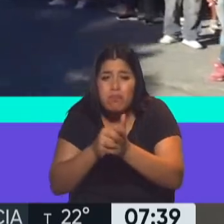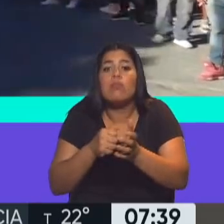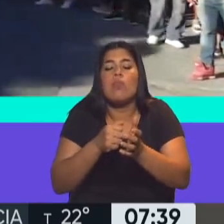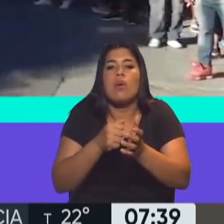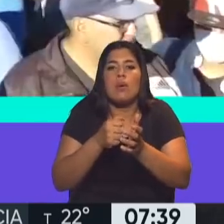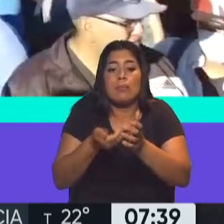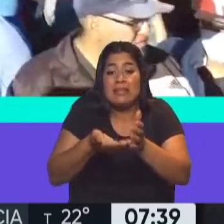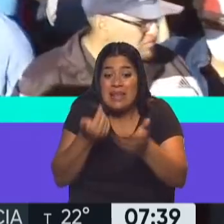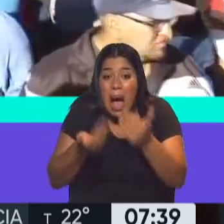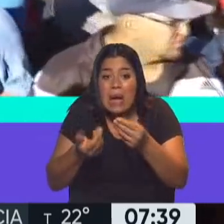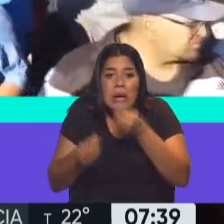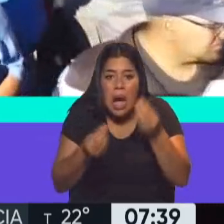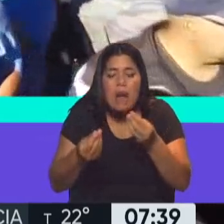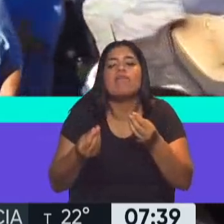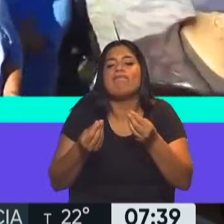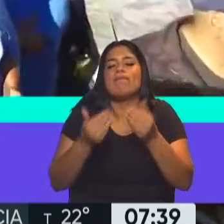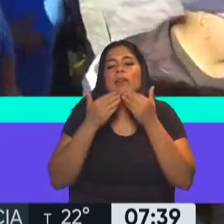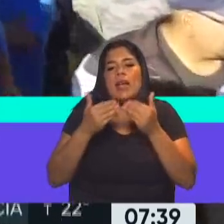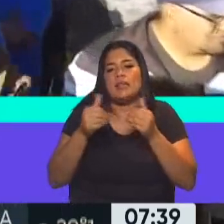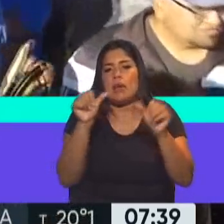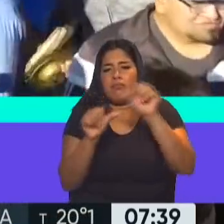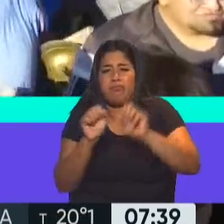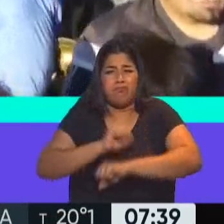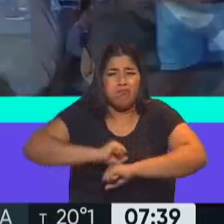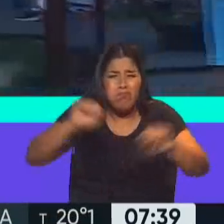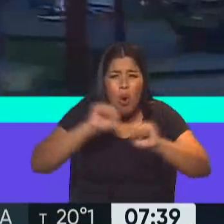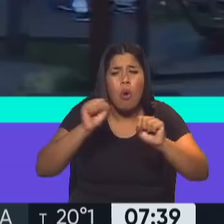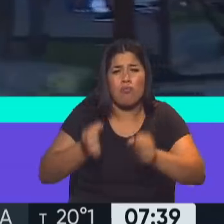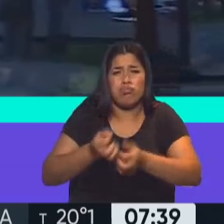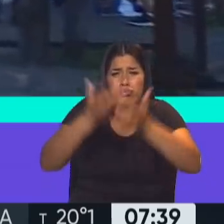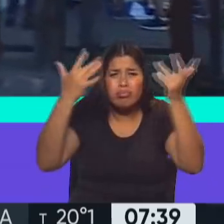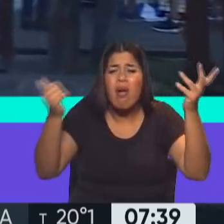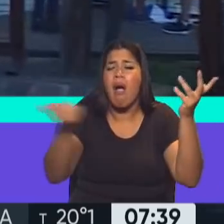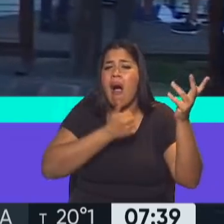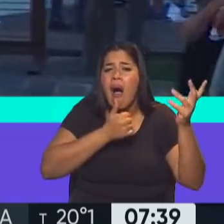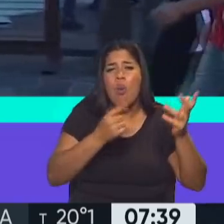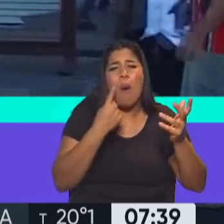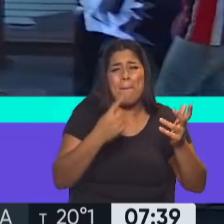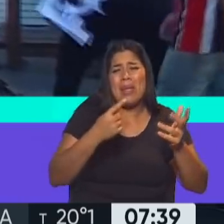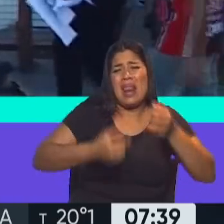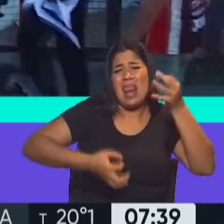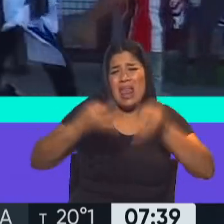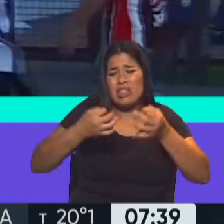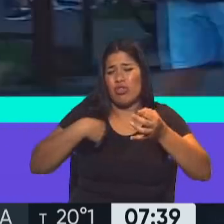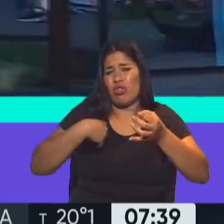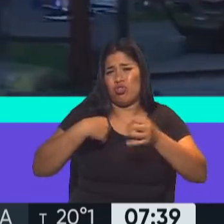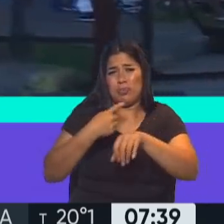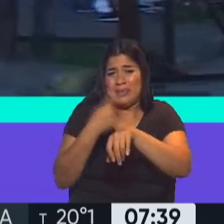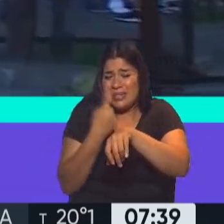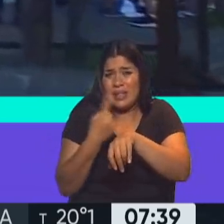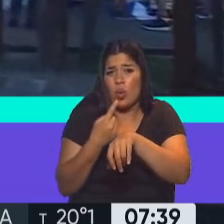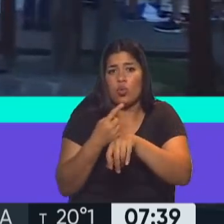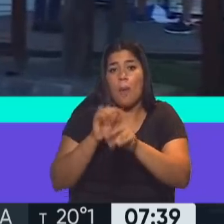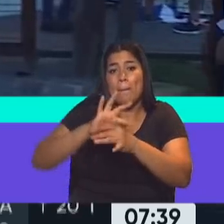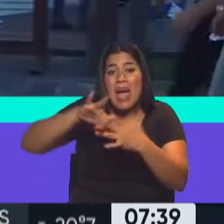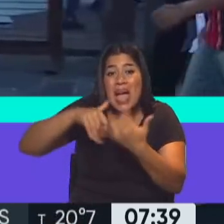gran cantidad de agua. Hablamos de proyectos que utilizan más de 1.000 litros por segundo, como es el caso de la Lumbrera en Catamarca, que lo mezcla con químicos